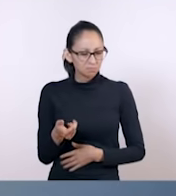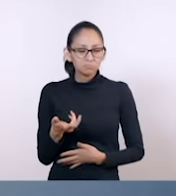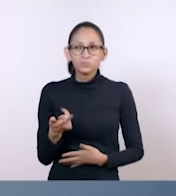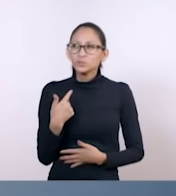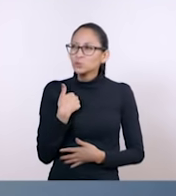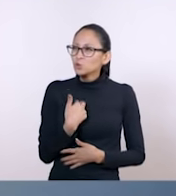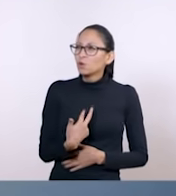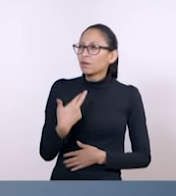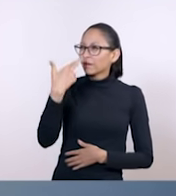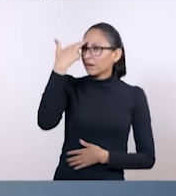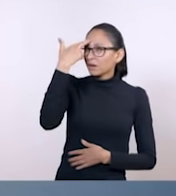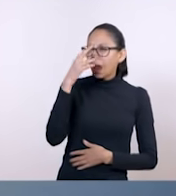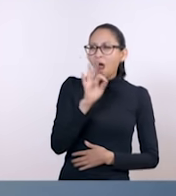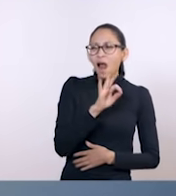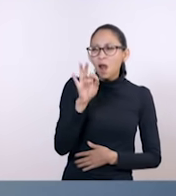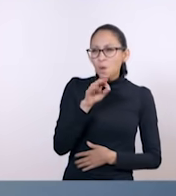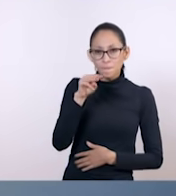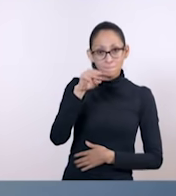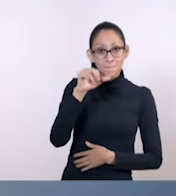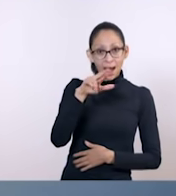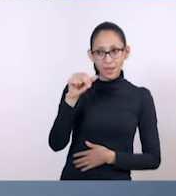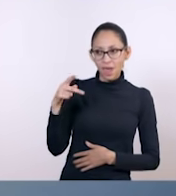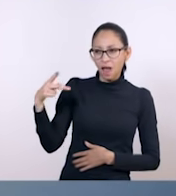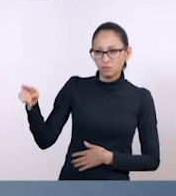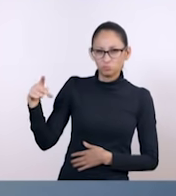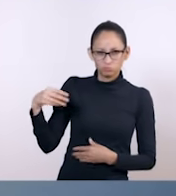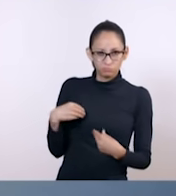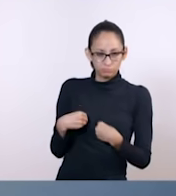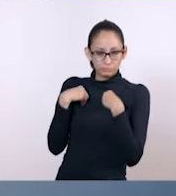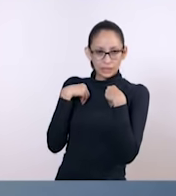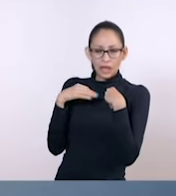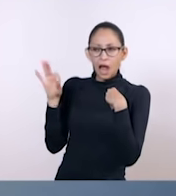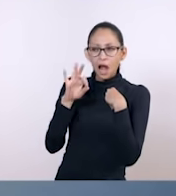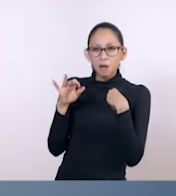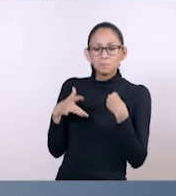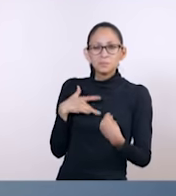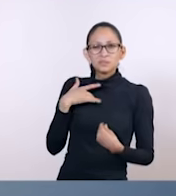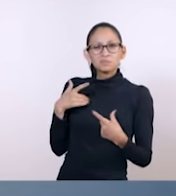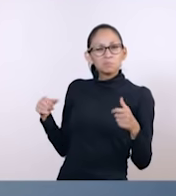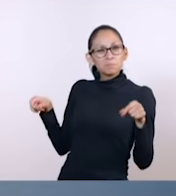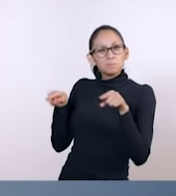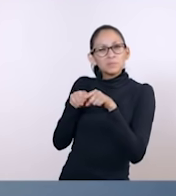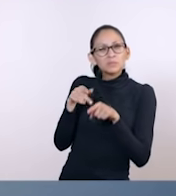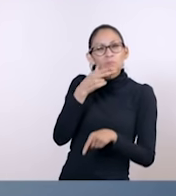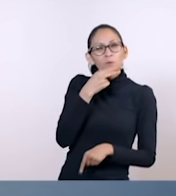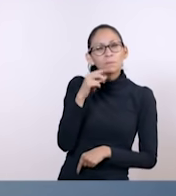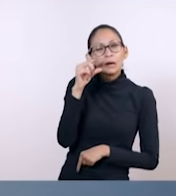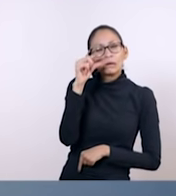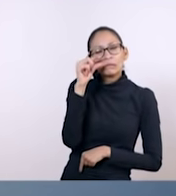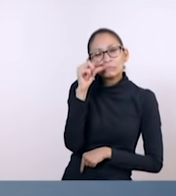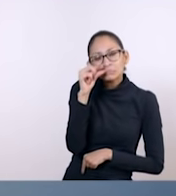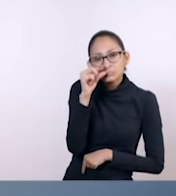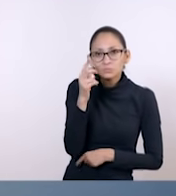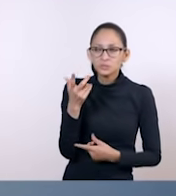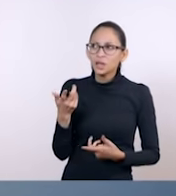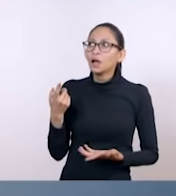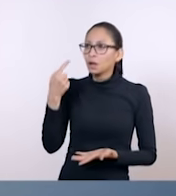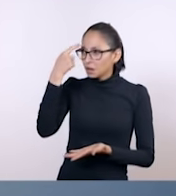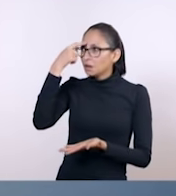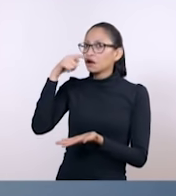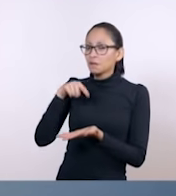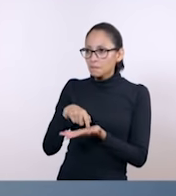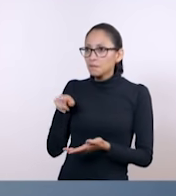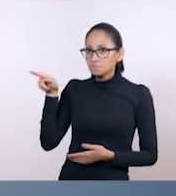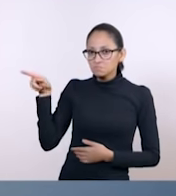Me recuerda que tal vez así es como María se siente cuando su papá y su mamá no la escuchan. Pues creo que